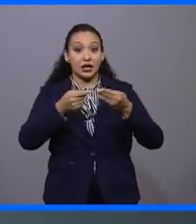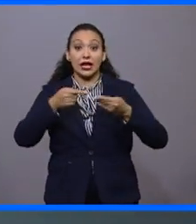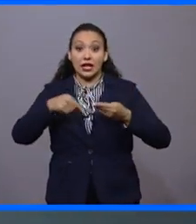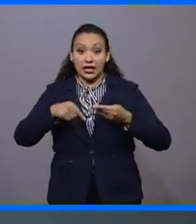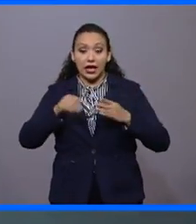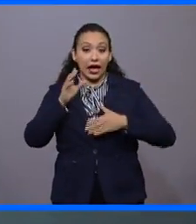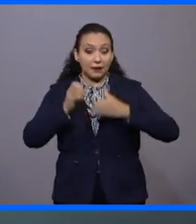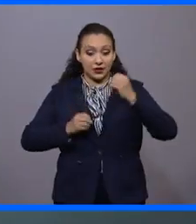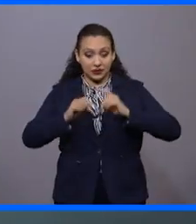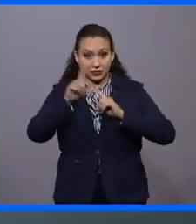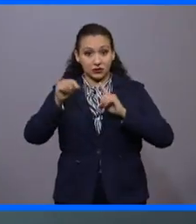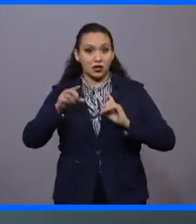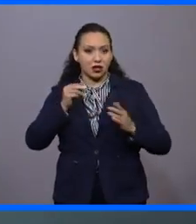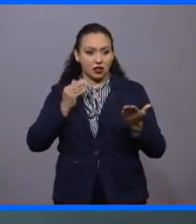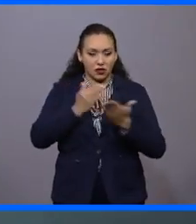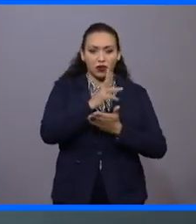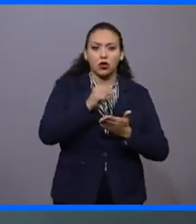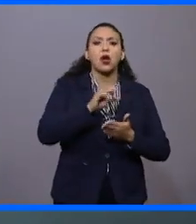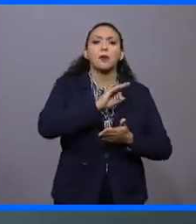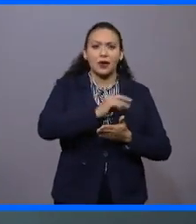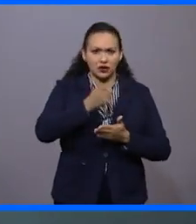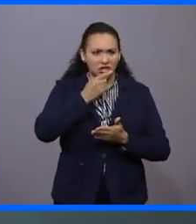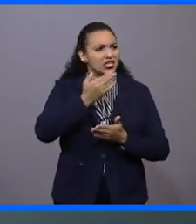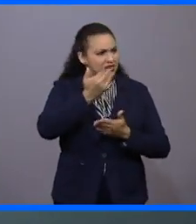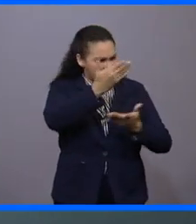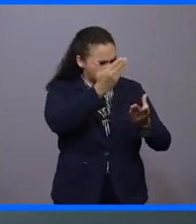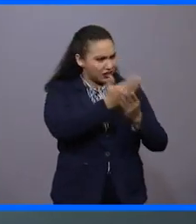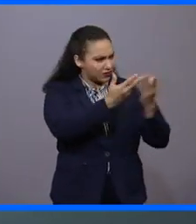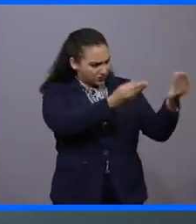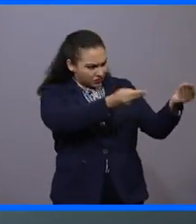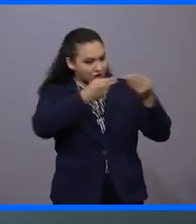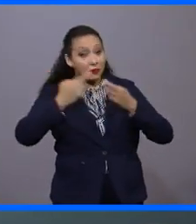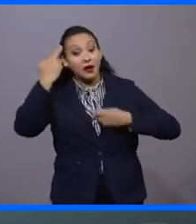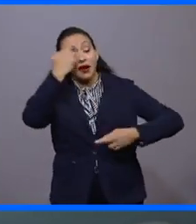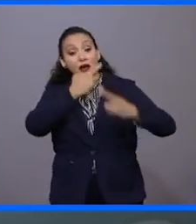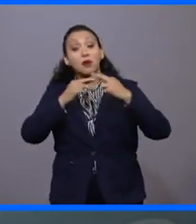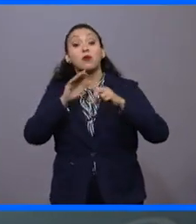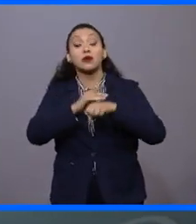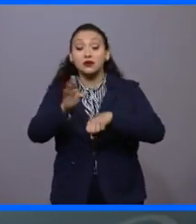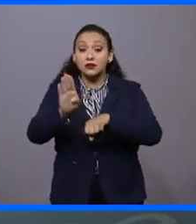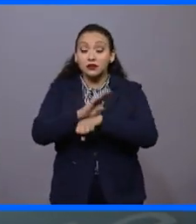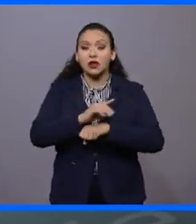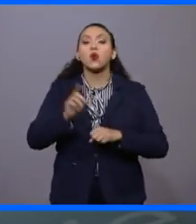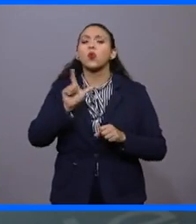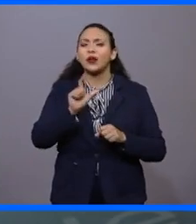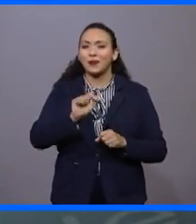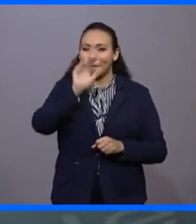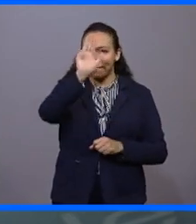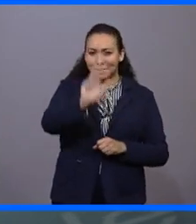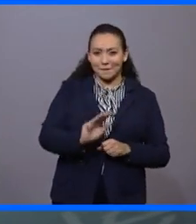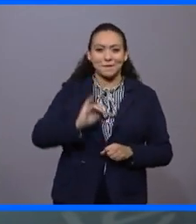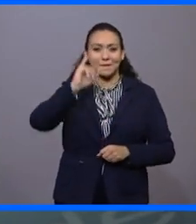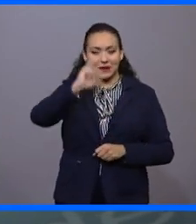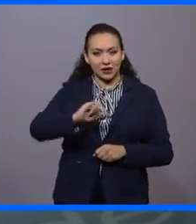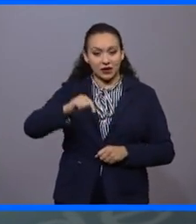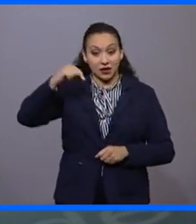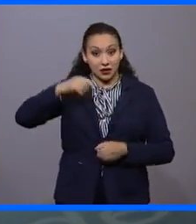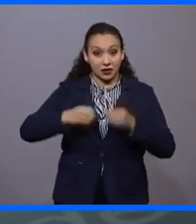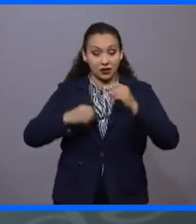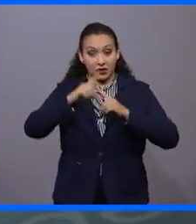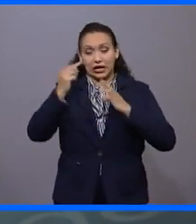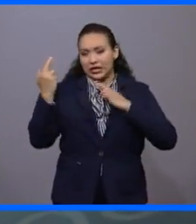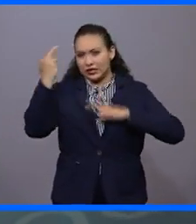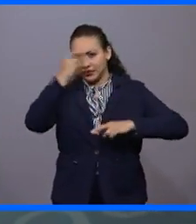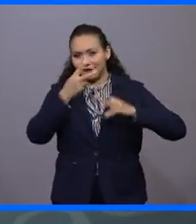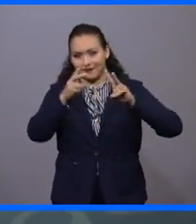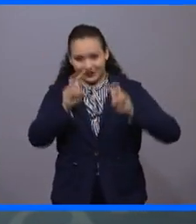es competente originalmente, pero que se atraen por su interés y trascendencia. Cada miércoles y jueves, el Pleno de la Corte analiza asuntos